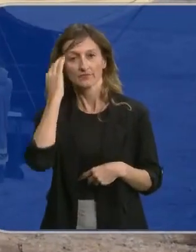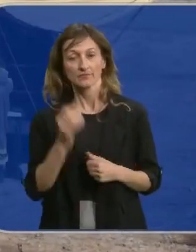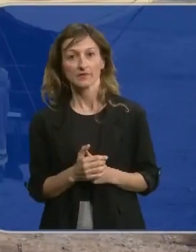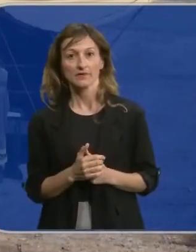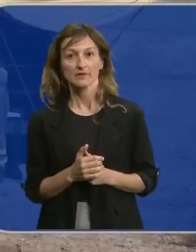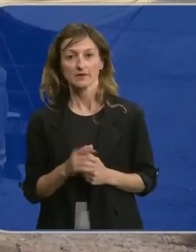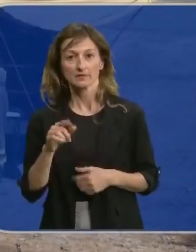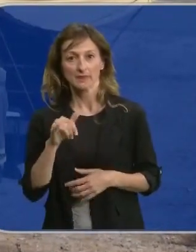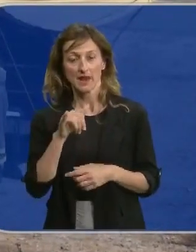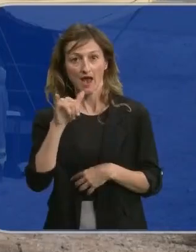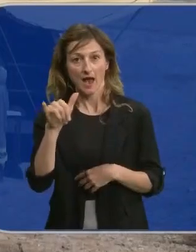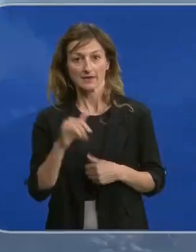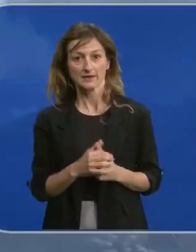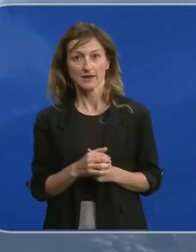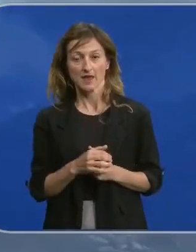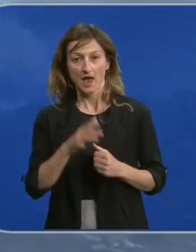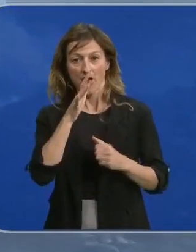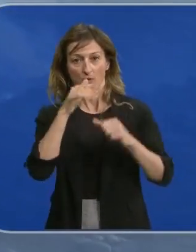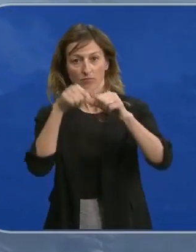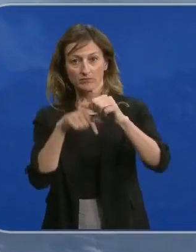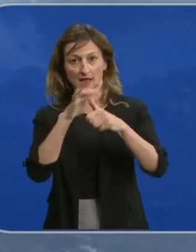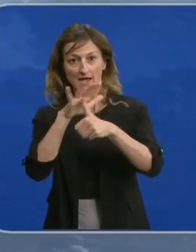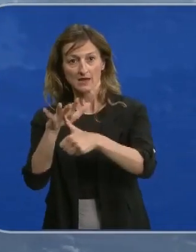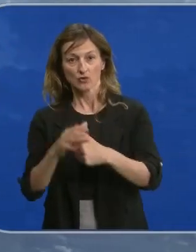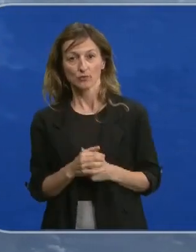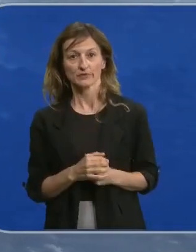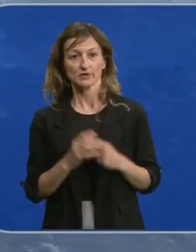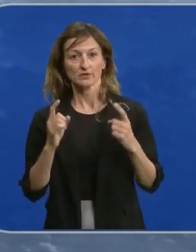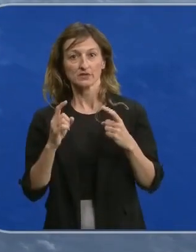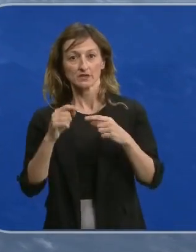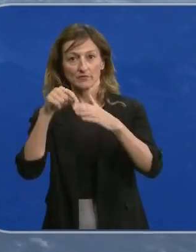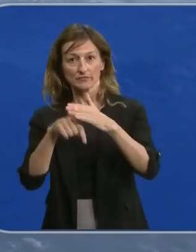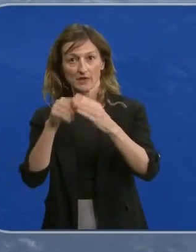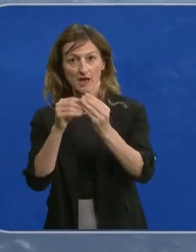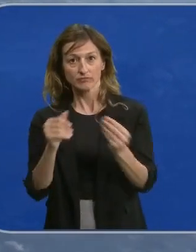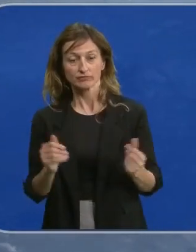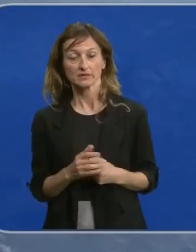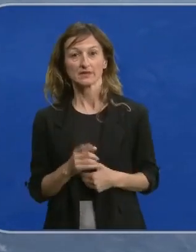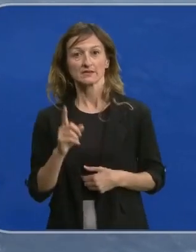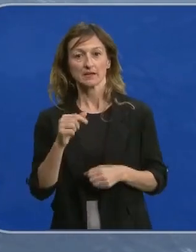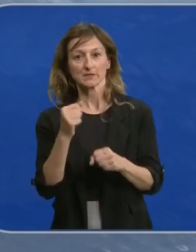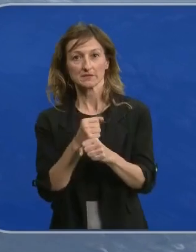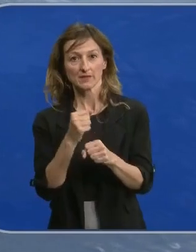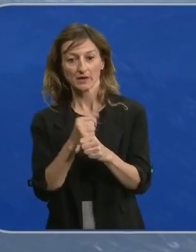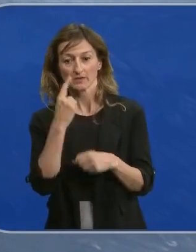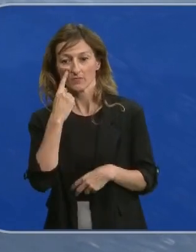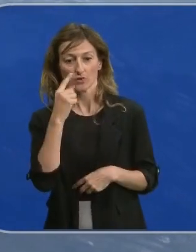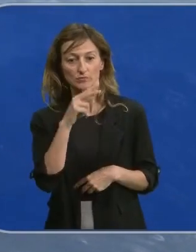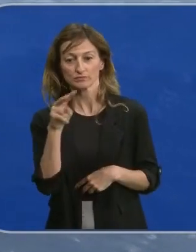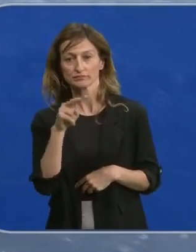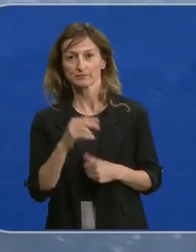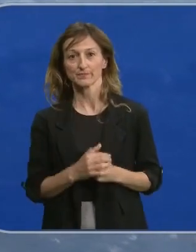incendio como por el aire donde los hidroaviones y los helicópteros aparte de apagar el fuego están realizando labores de